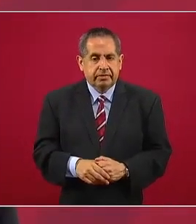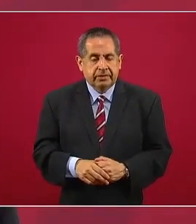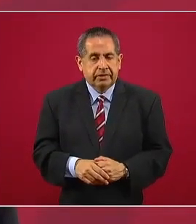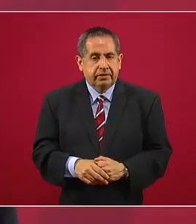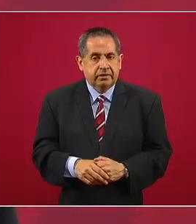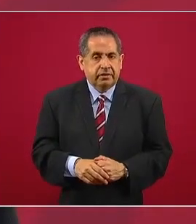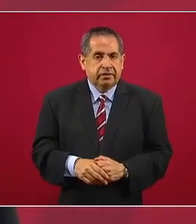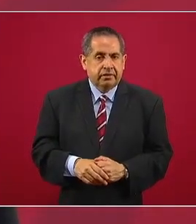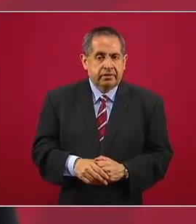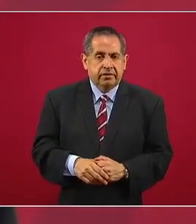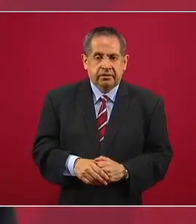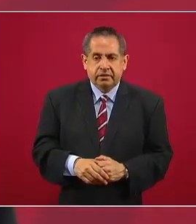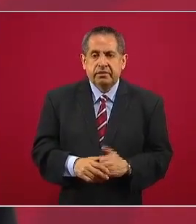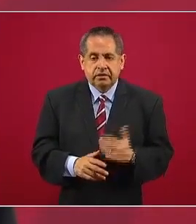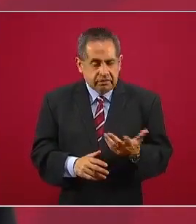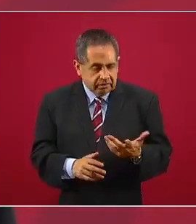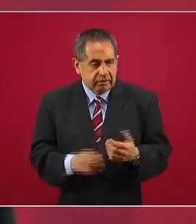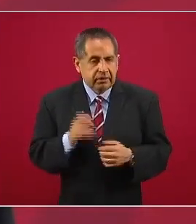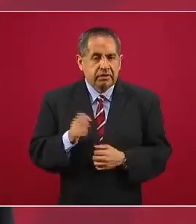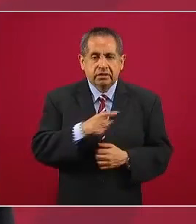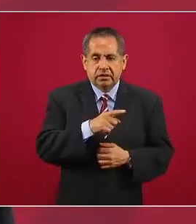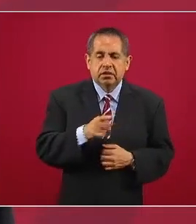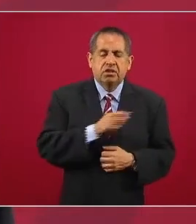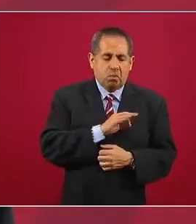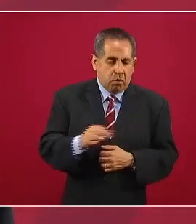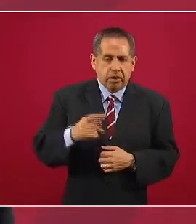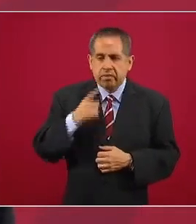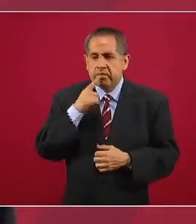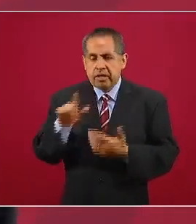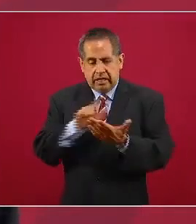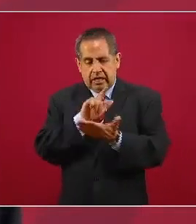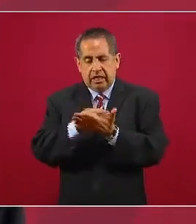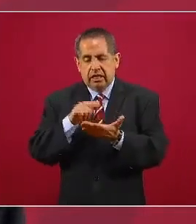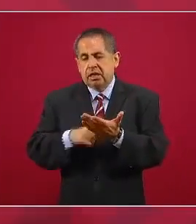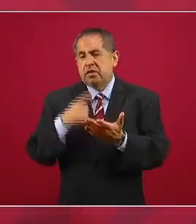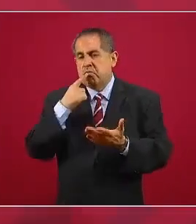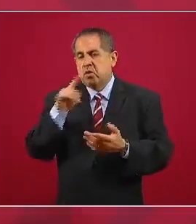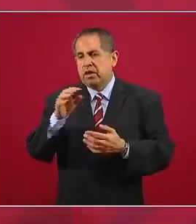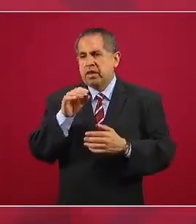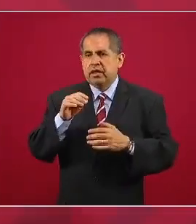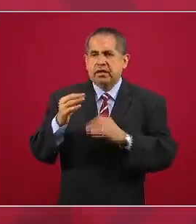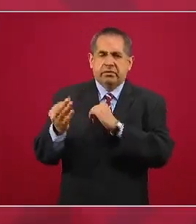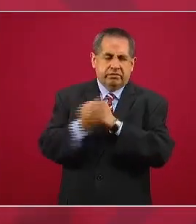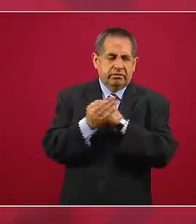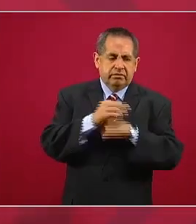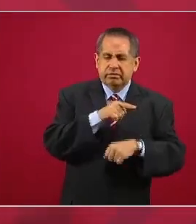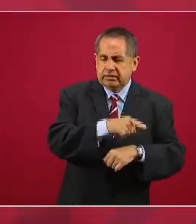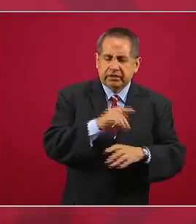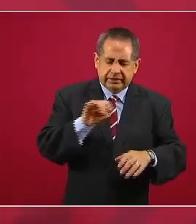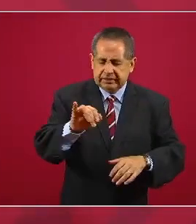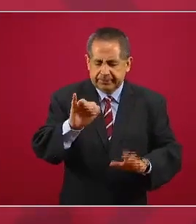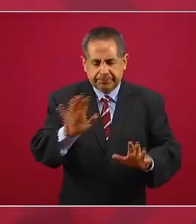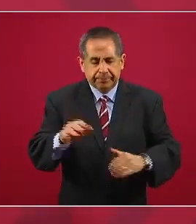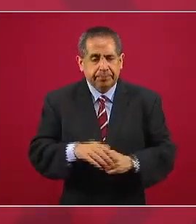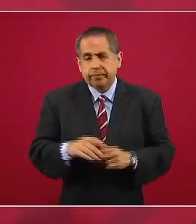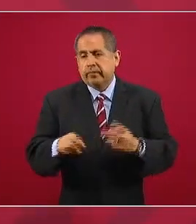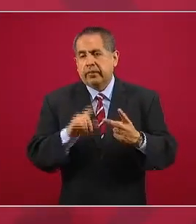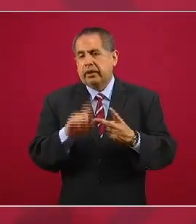Entonces, sí es posible, ¿no?, de acuerdo a la ley. Lo segundo es